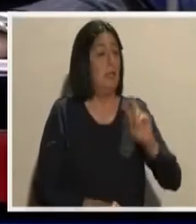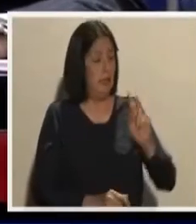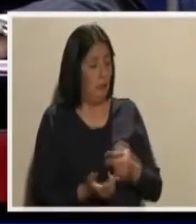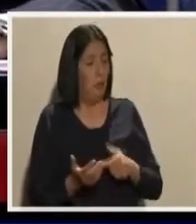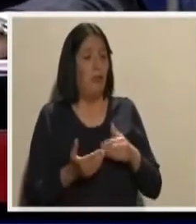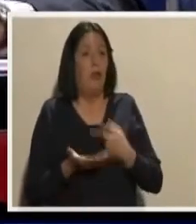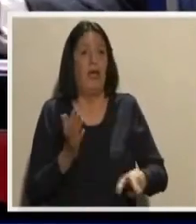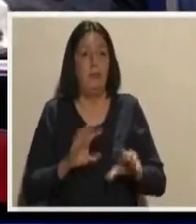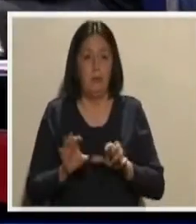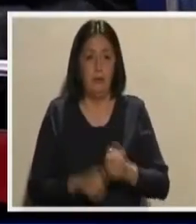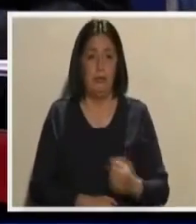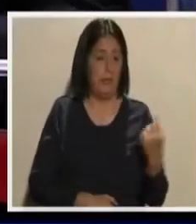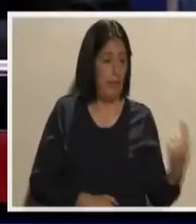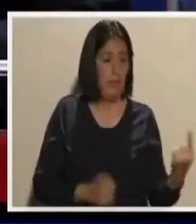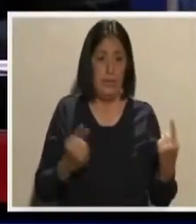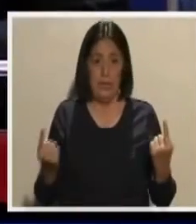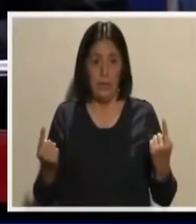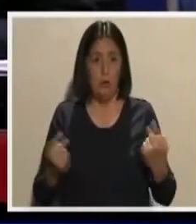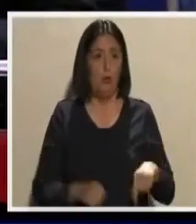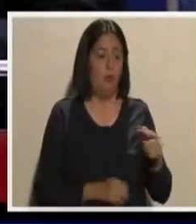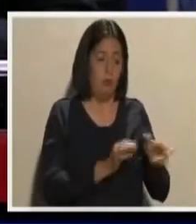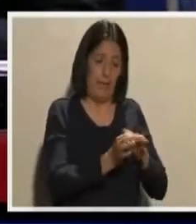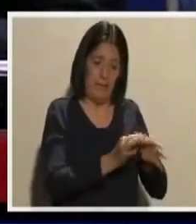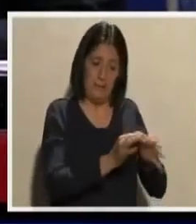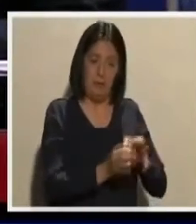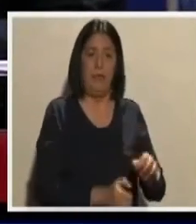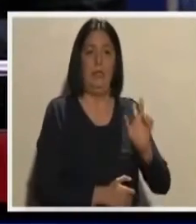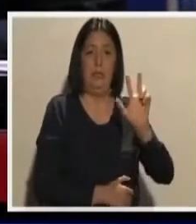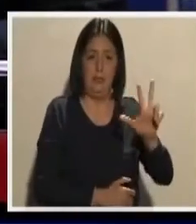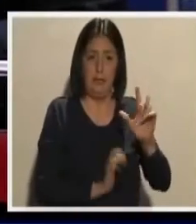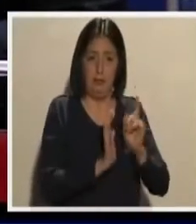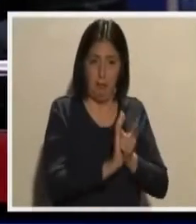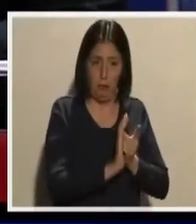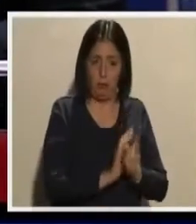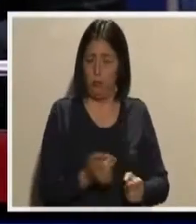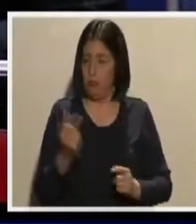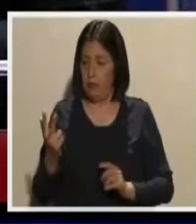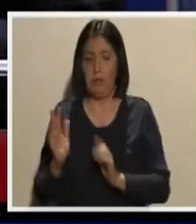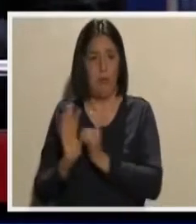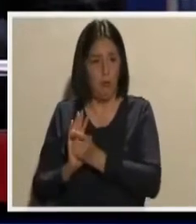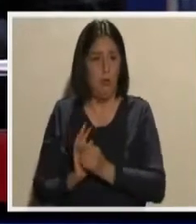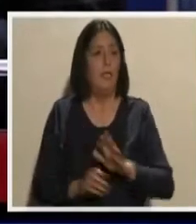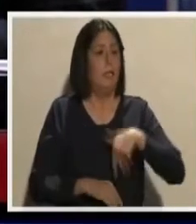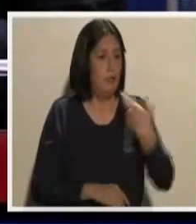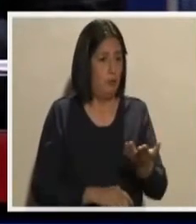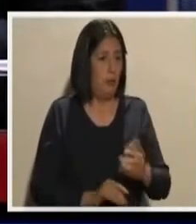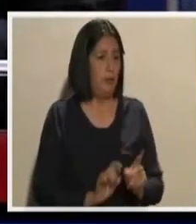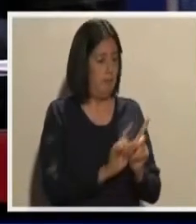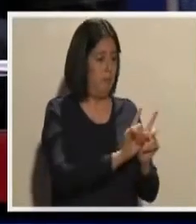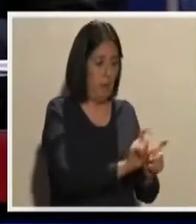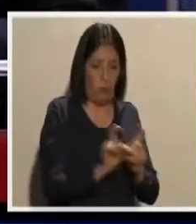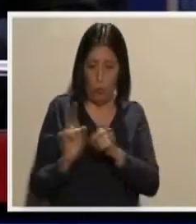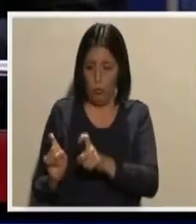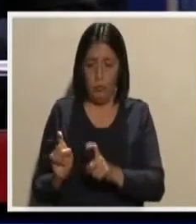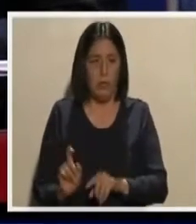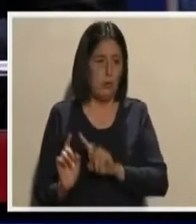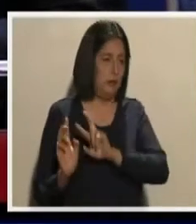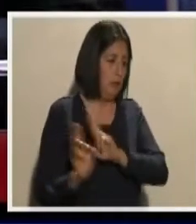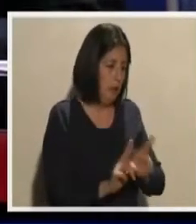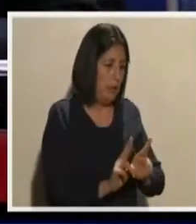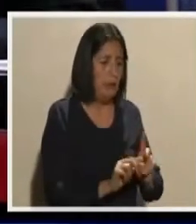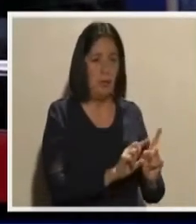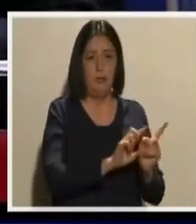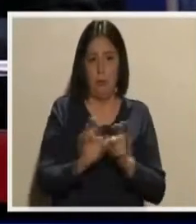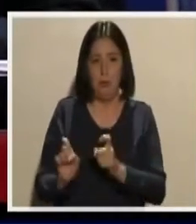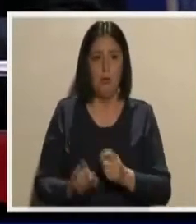siguiente. Bueno, cada candidato va a tener una exposición inicial de 3 minutos y luego se abrirá una ronda de preguntas, respuestas y réplicas